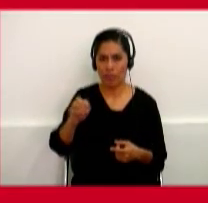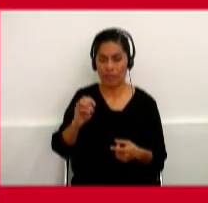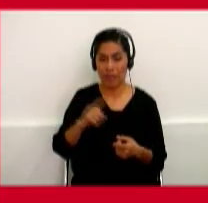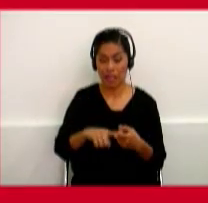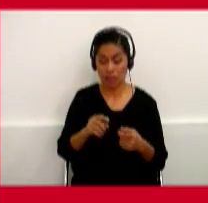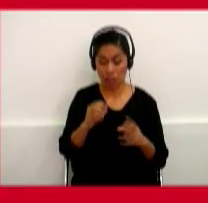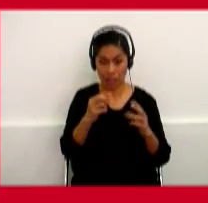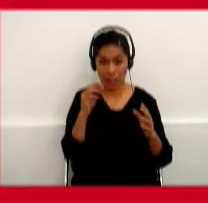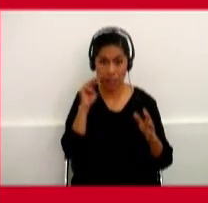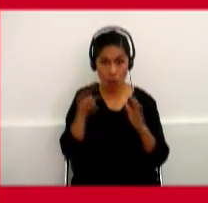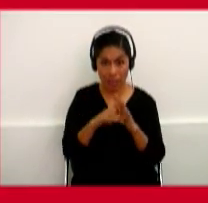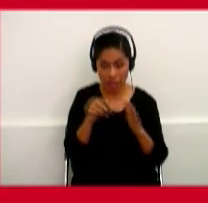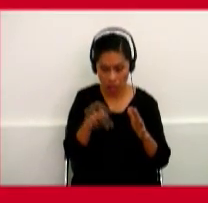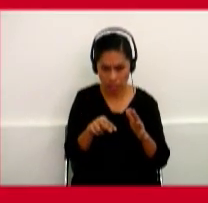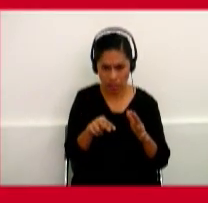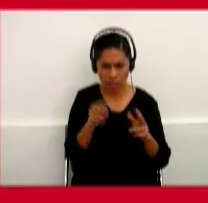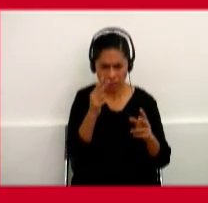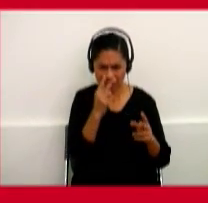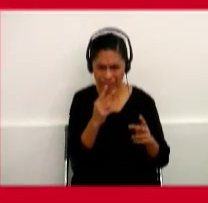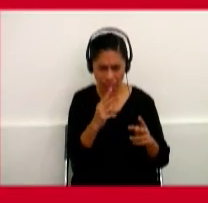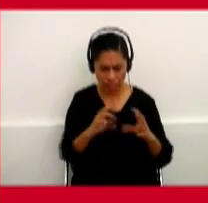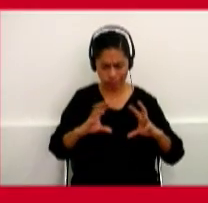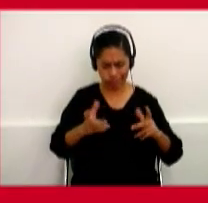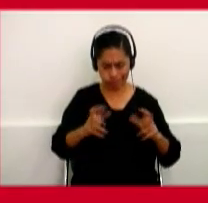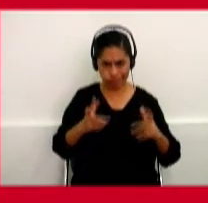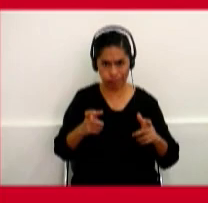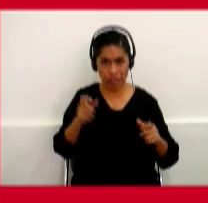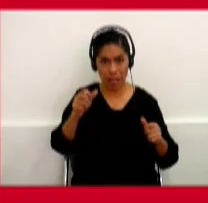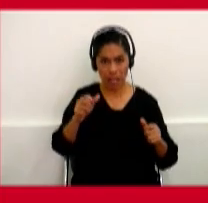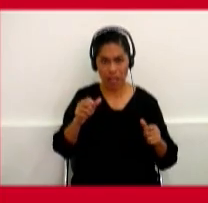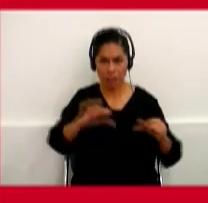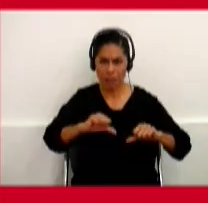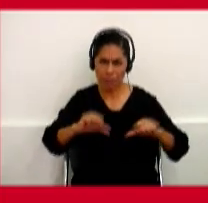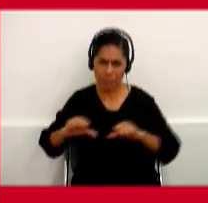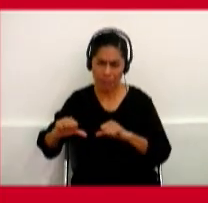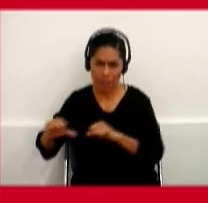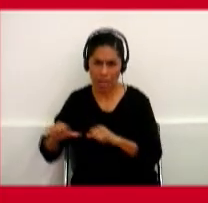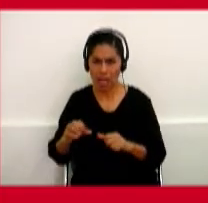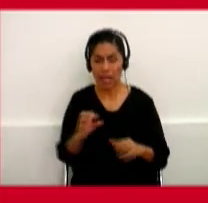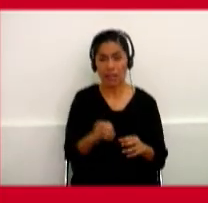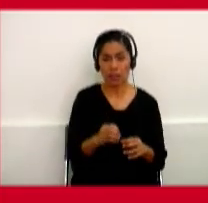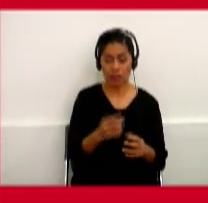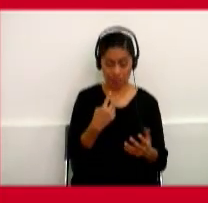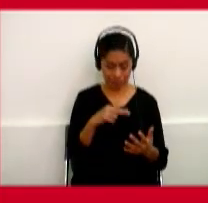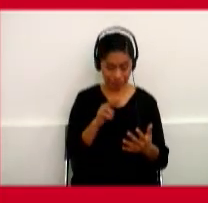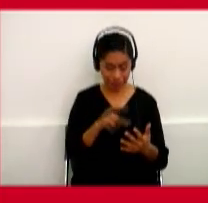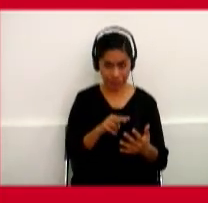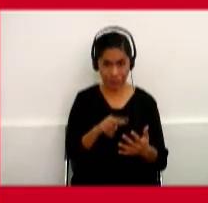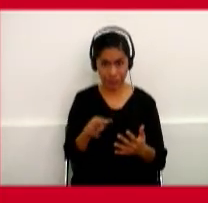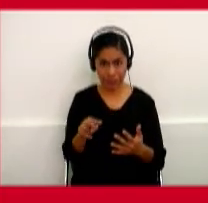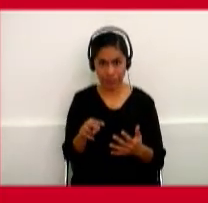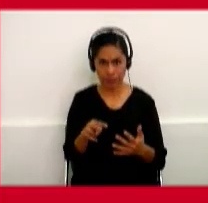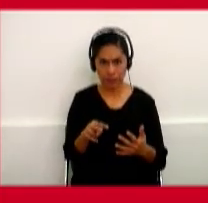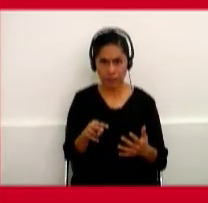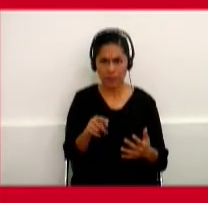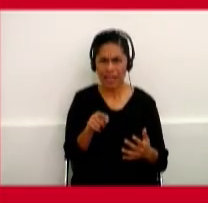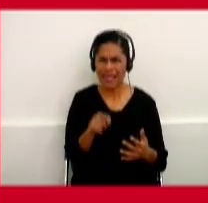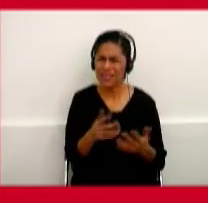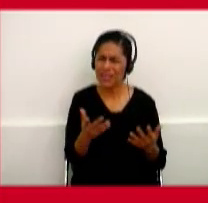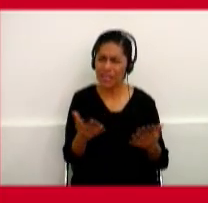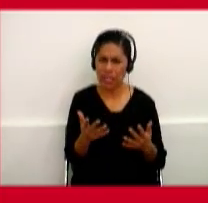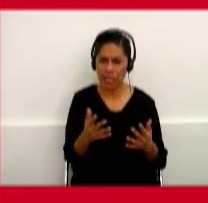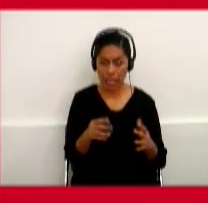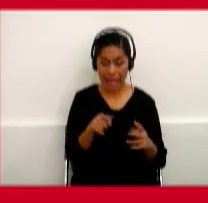no identifica las condiciones de falla, o sea, las condiciones operativas que llevaron a esa falla. Como vimos en el análisis de causa raíz, se